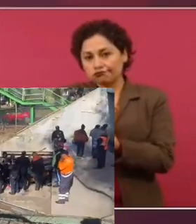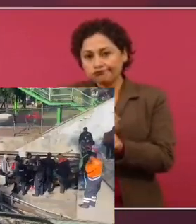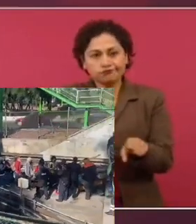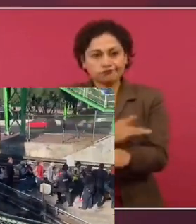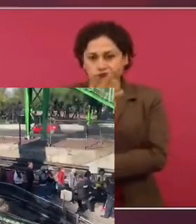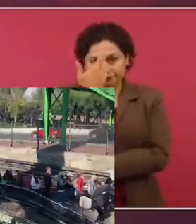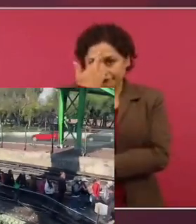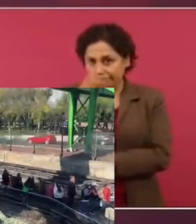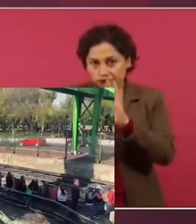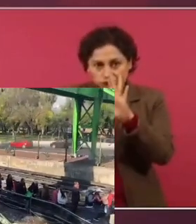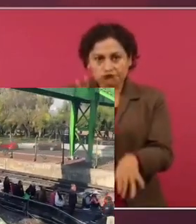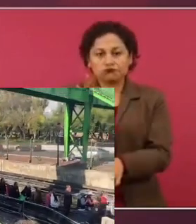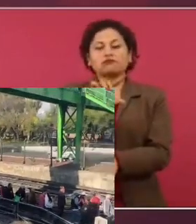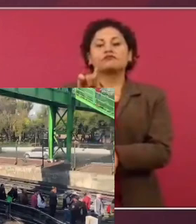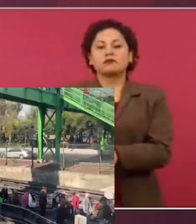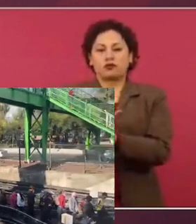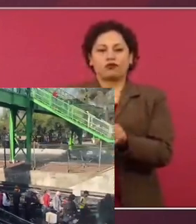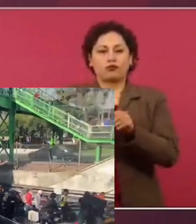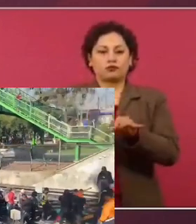y se va a informar.